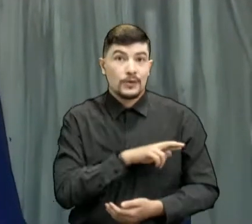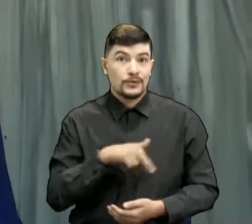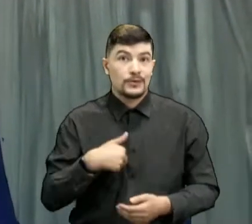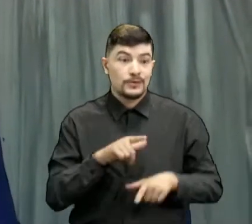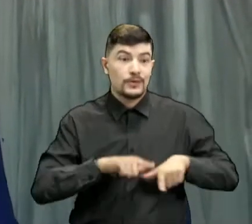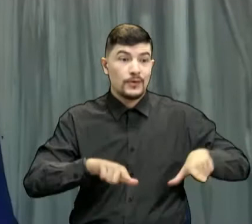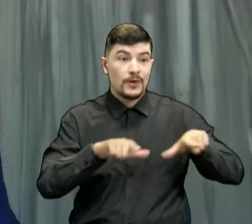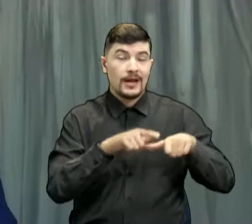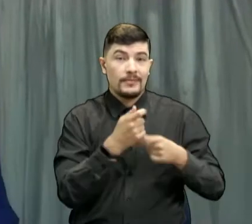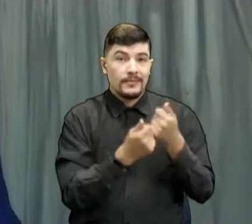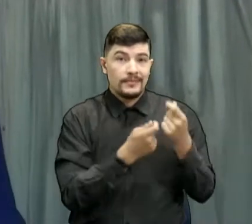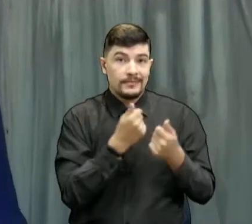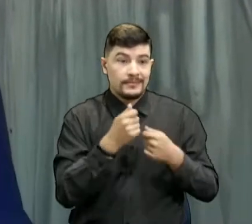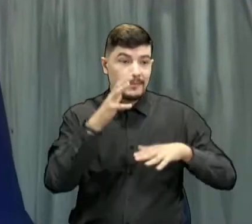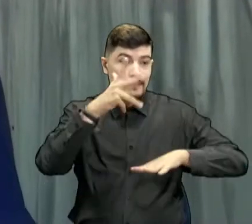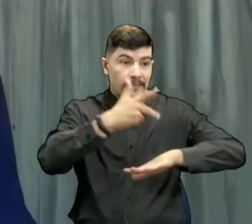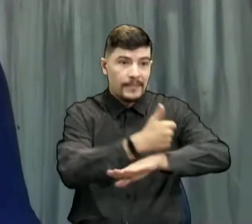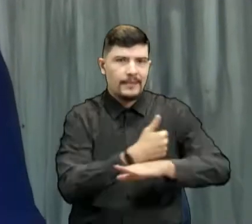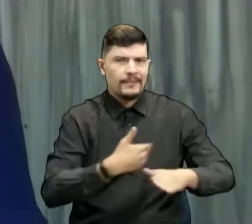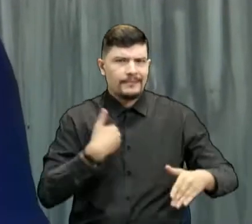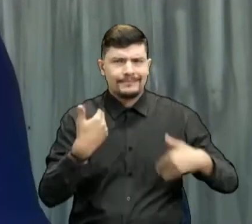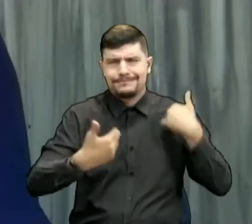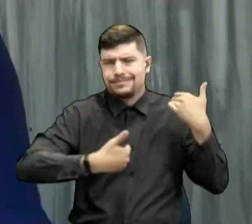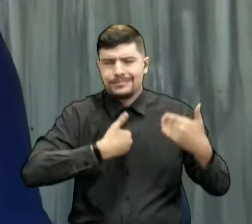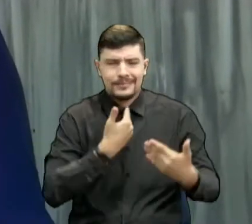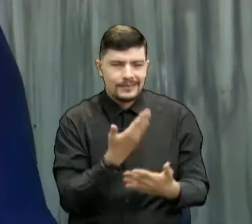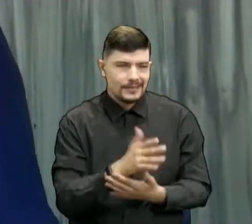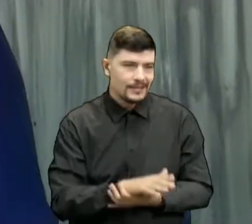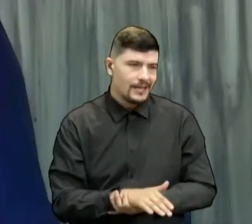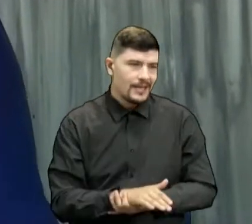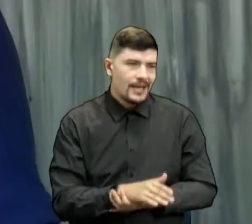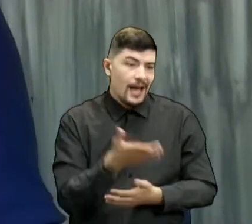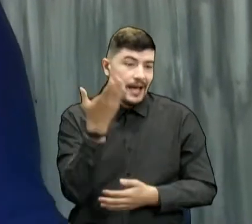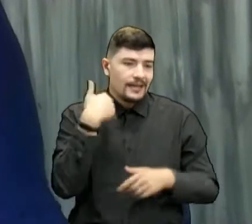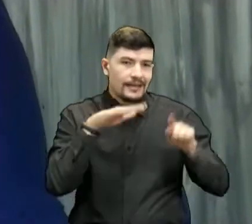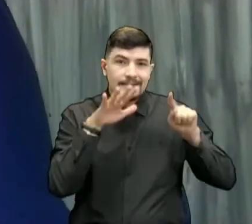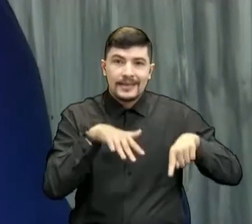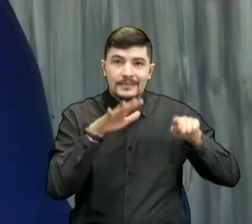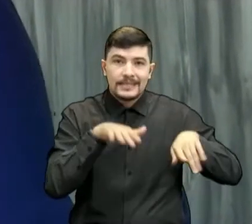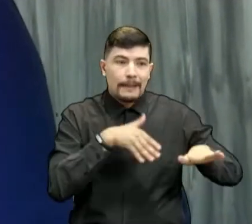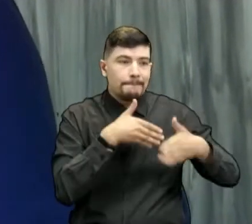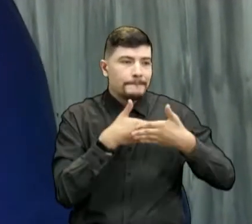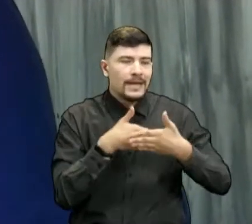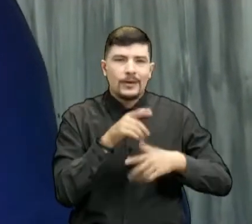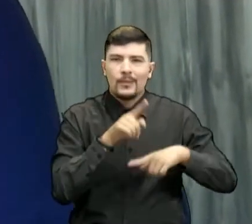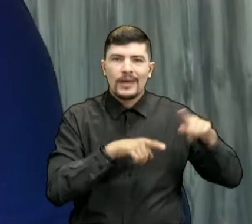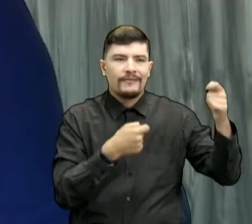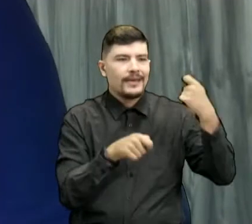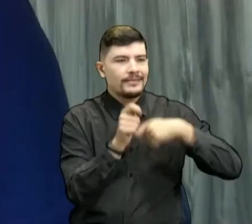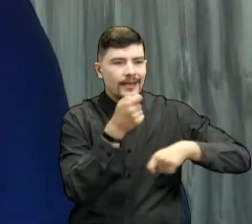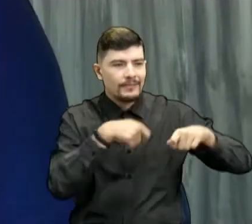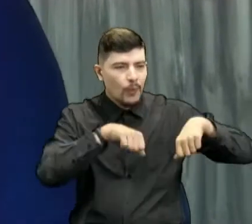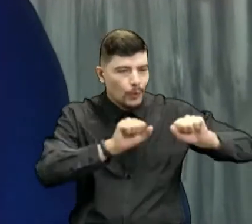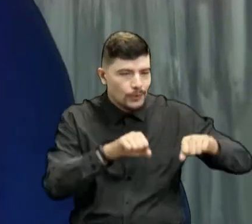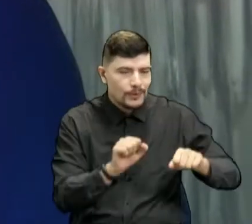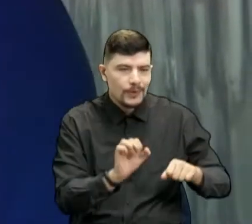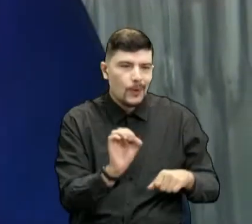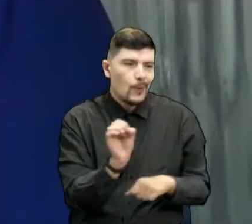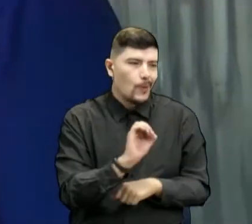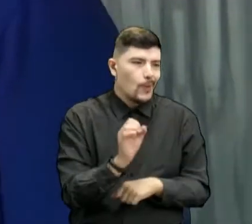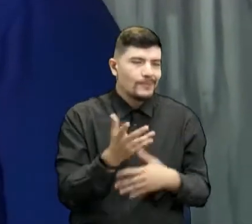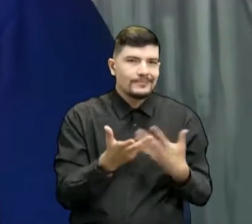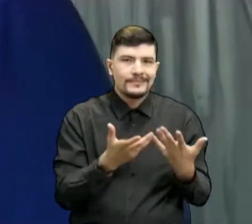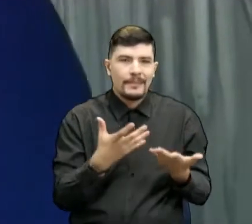de 6 meses a puerta cerrada. Nosotros como bar no podíamos vender a domicilio, ni teníamos que tener, no tenemos